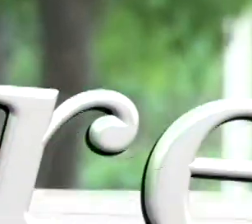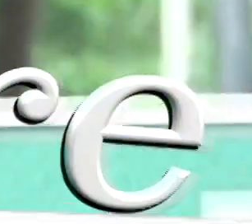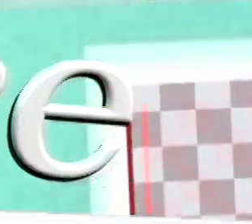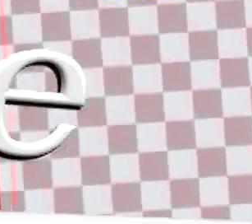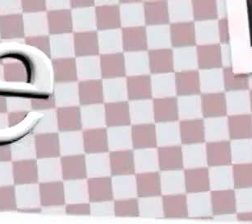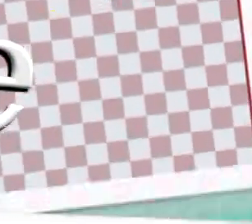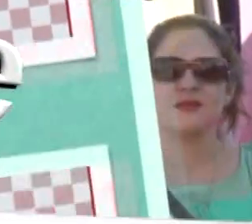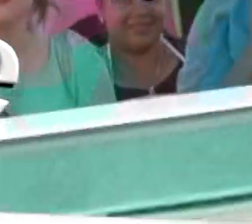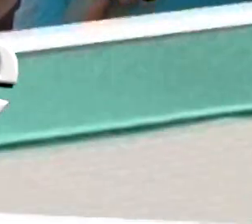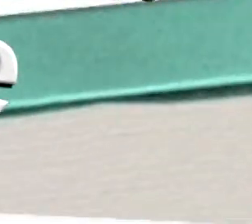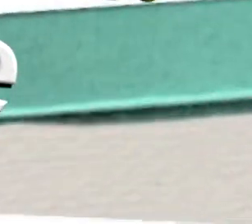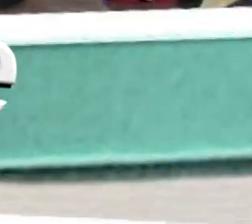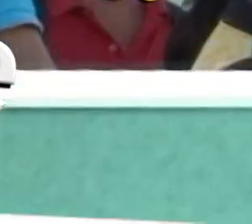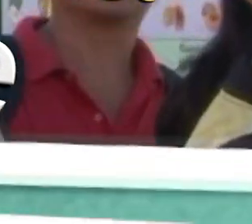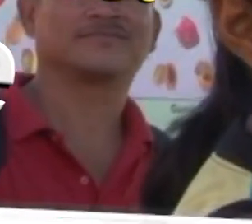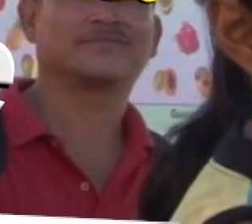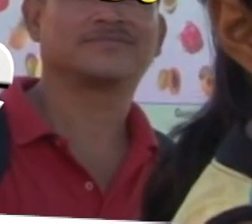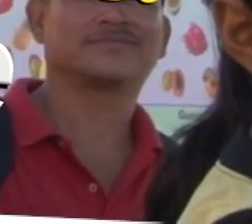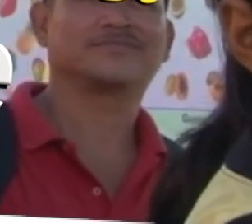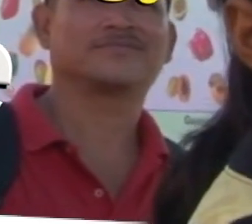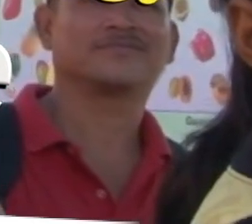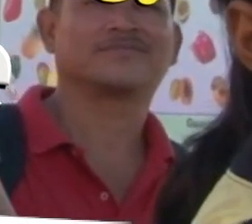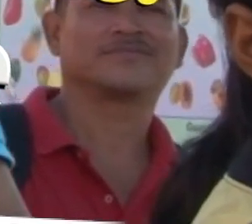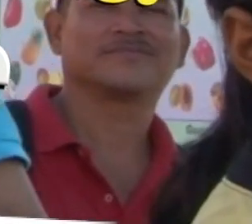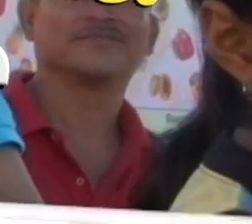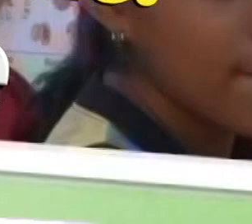Es un buen tipo, mi viejo,